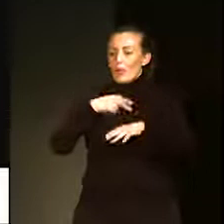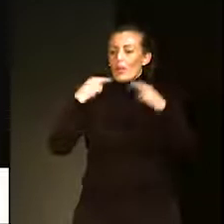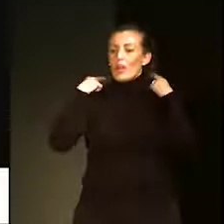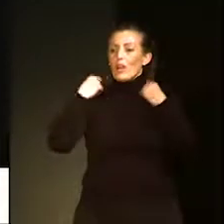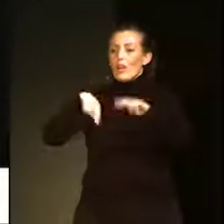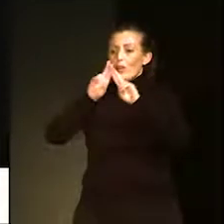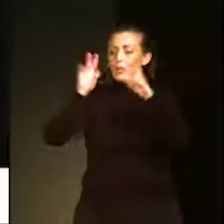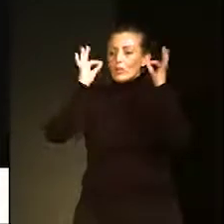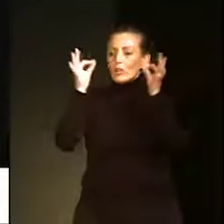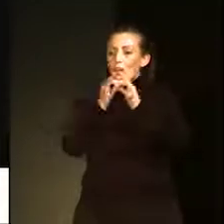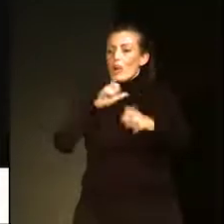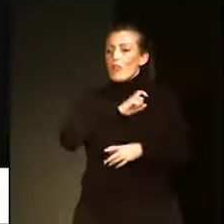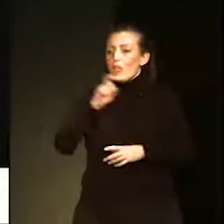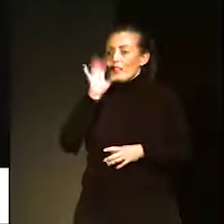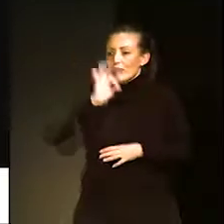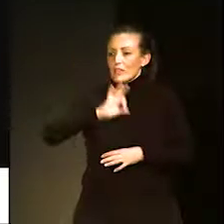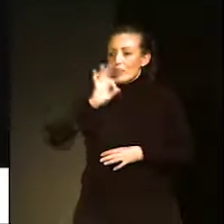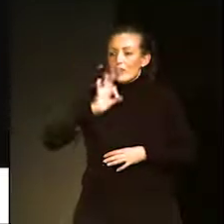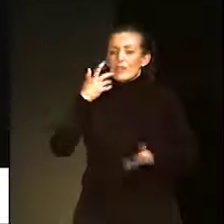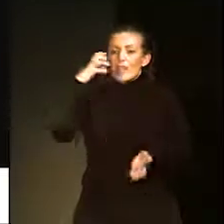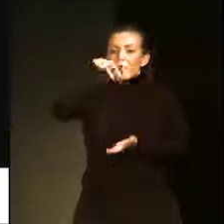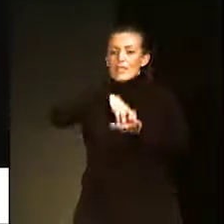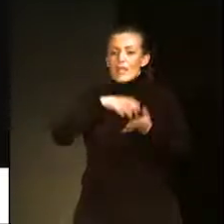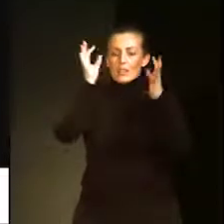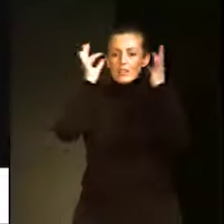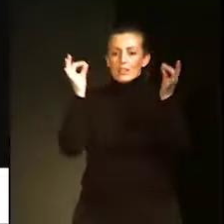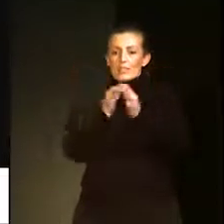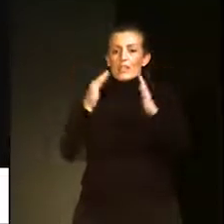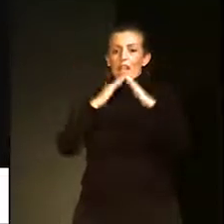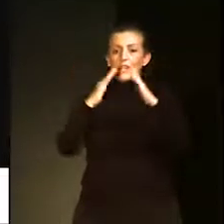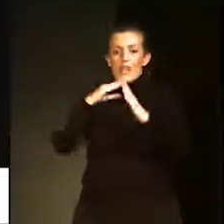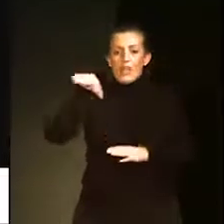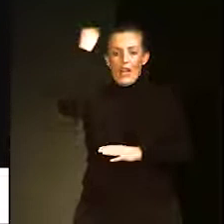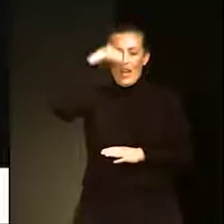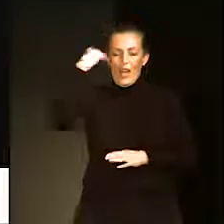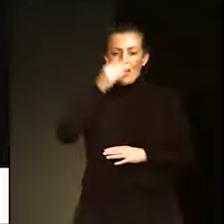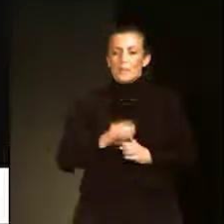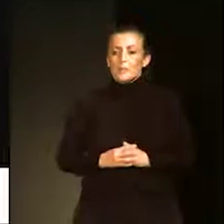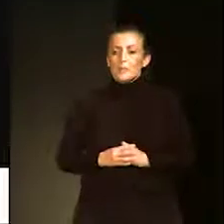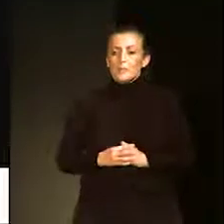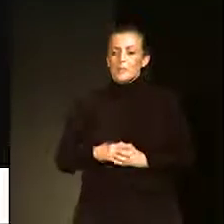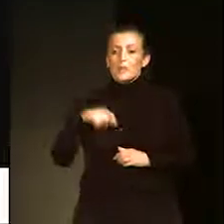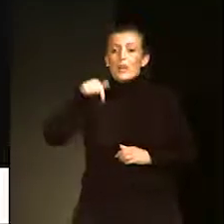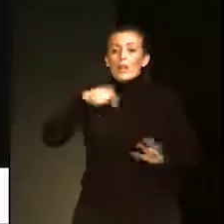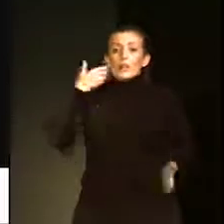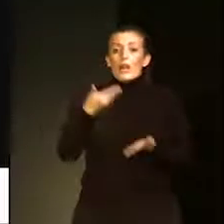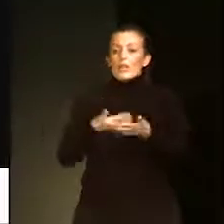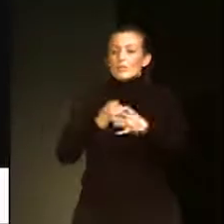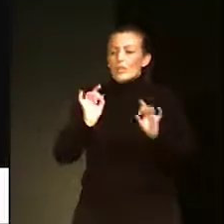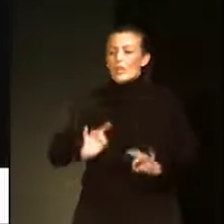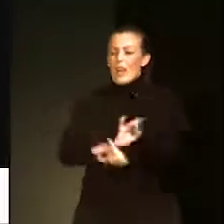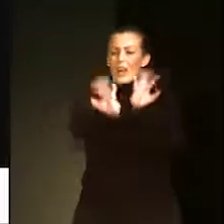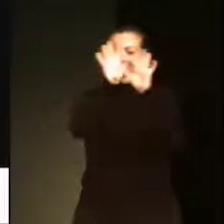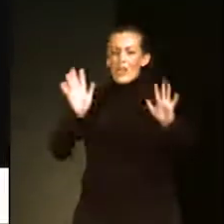la Fundación Caja Sur y la sede cordobesa de Casa Árabe. Esta es una muestra clara de la importancia